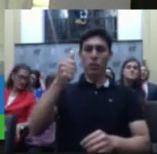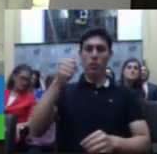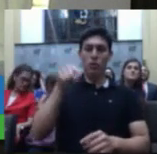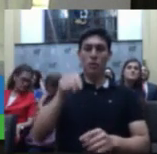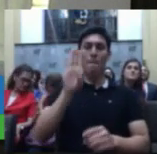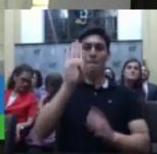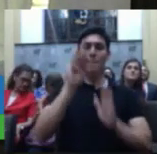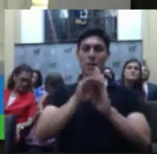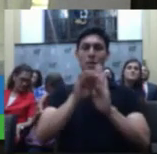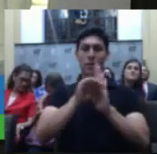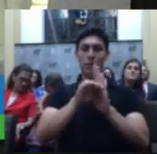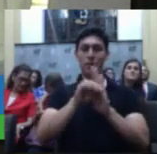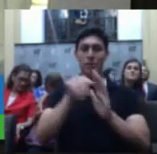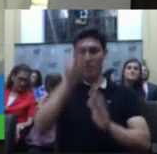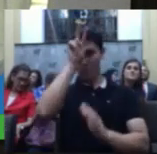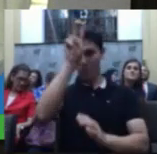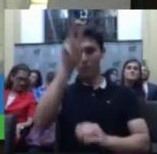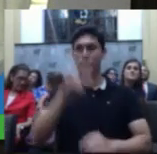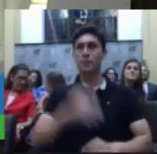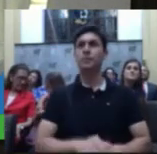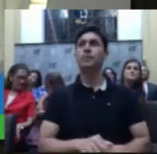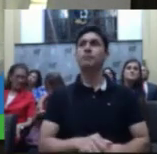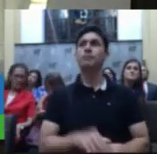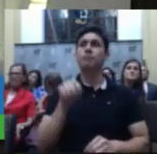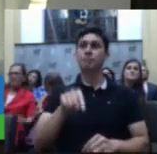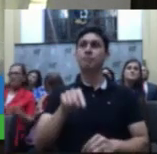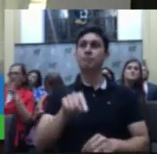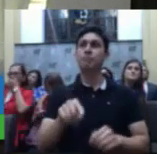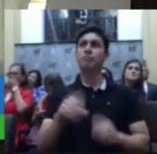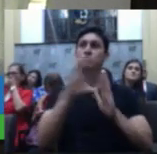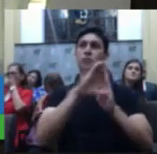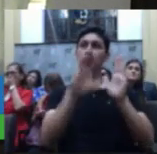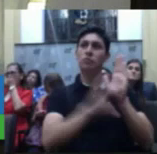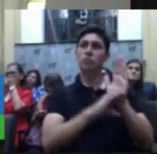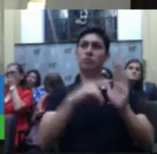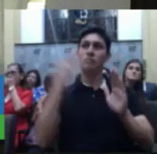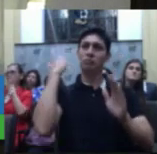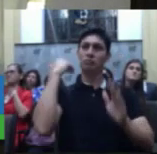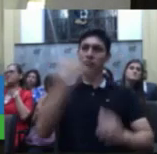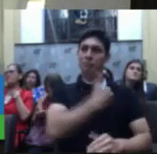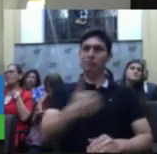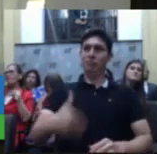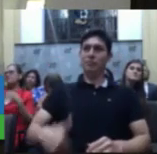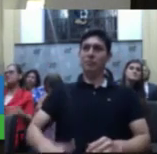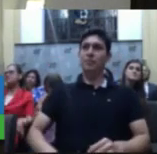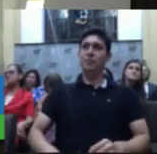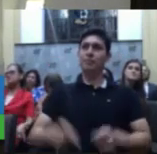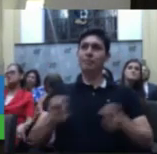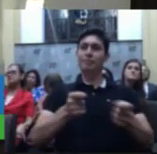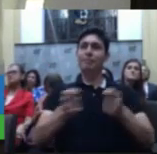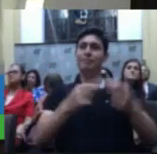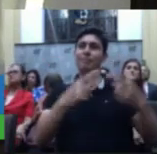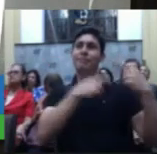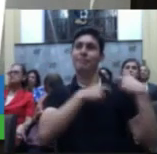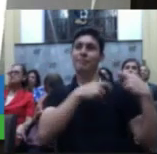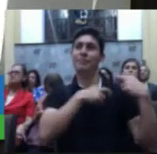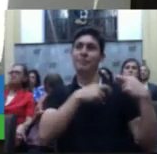Comisión de Bases de la Reforma Constitucional que nombró el gobierno de transición que presidió don Valentín Paniagua.